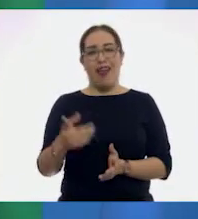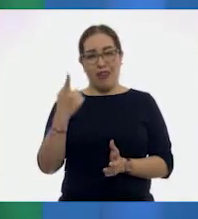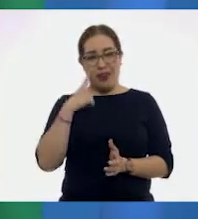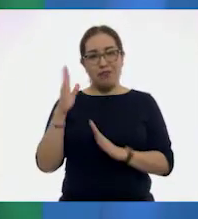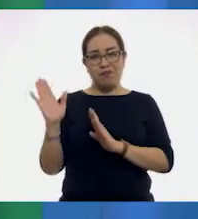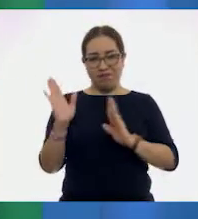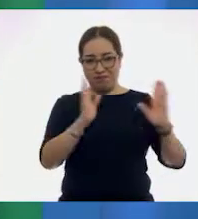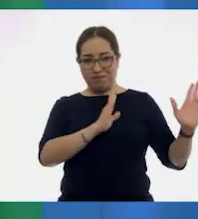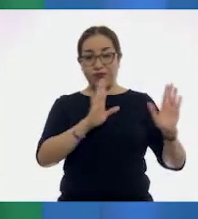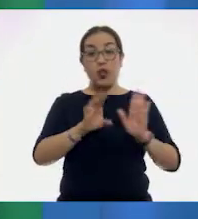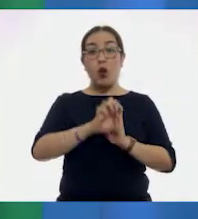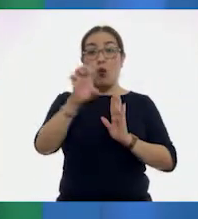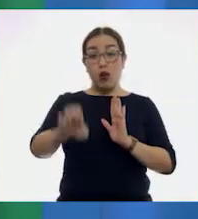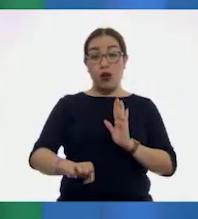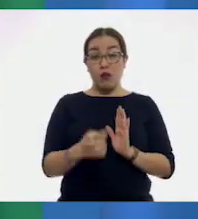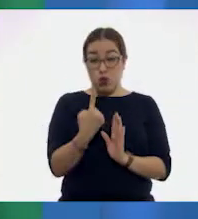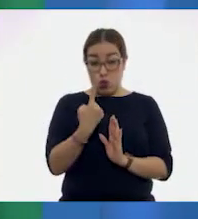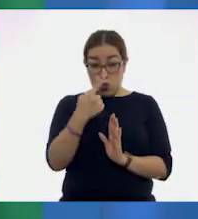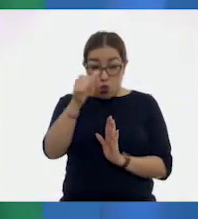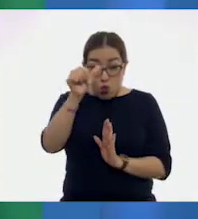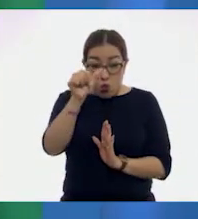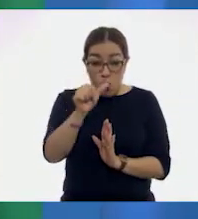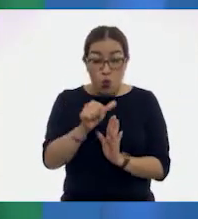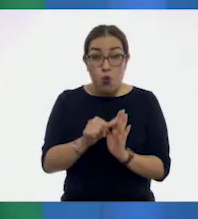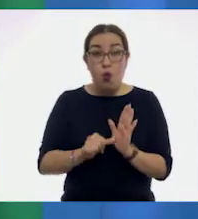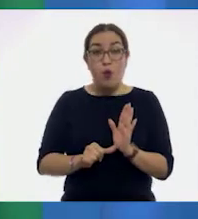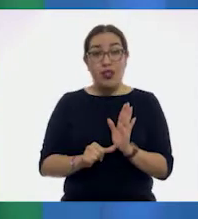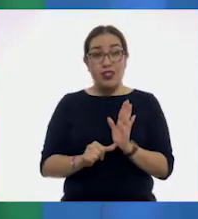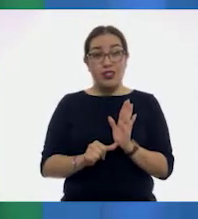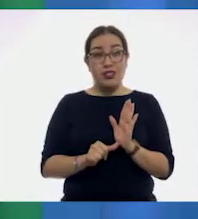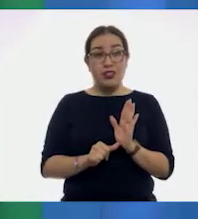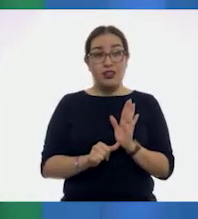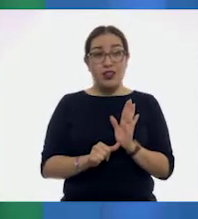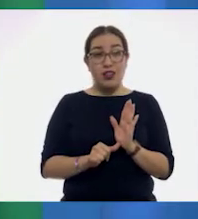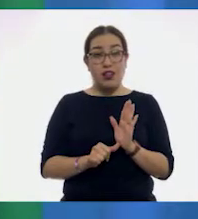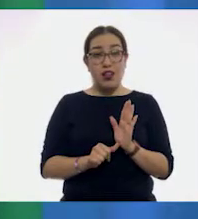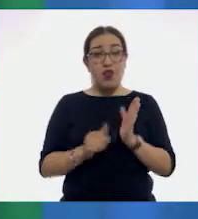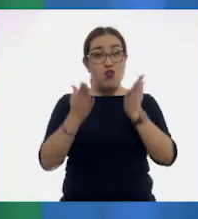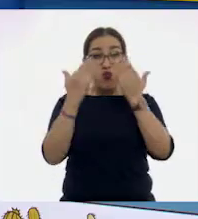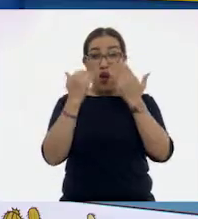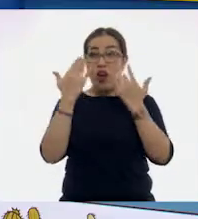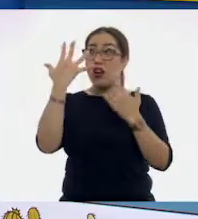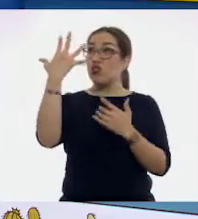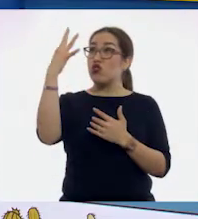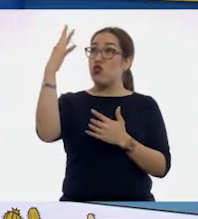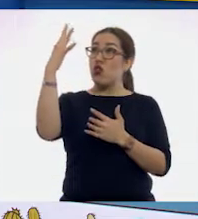si durante un mes no recibiéramos los rayos del sol?